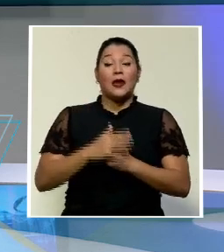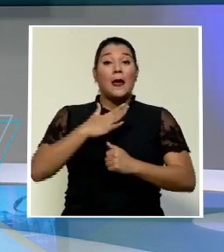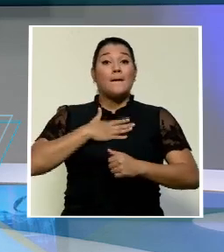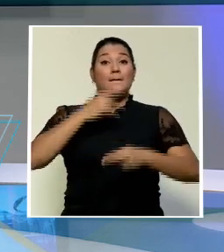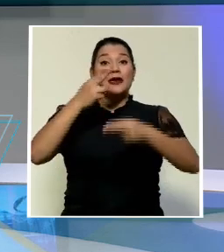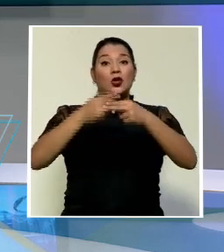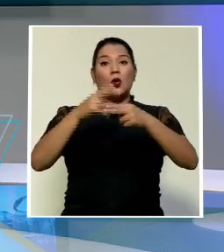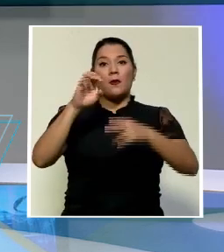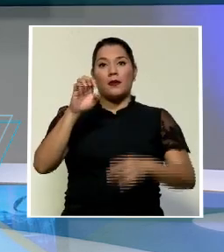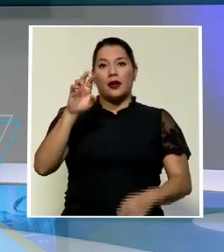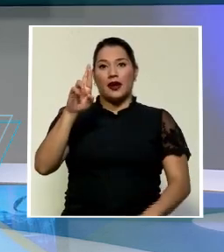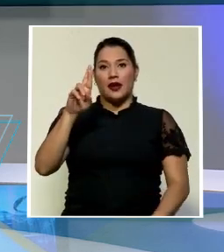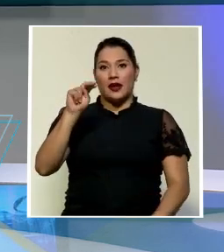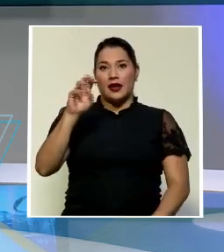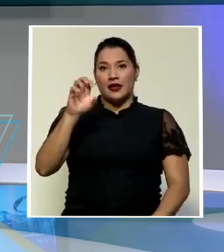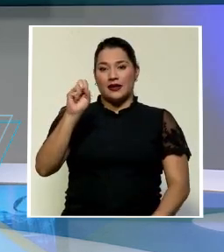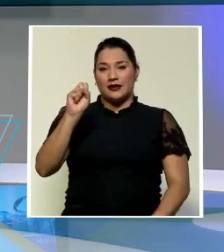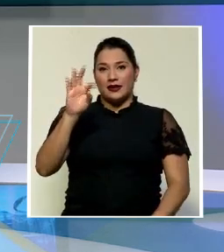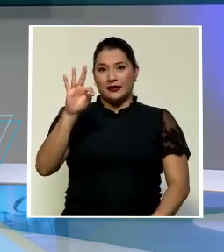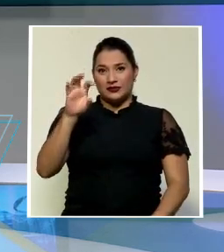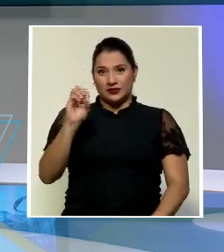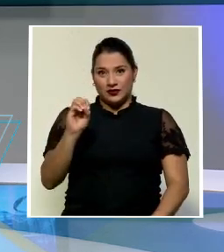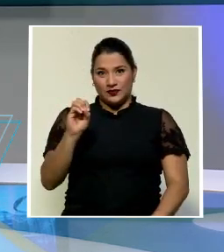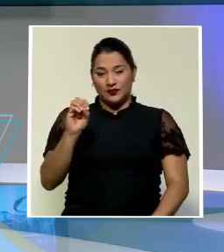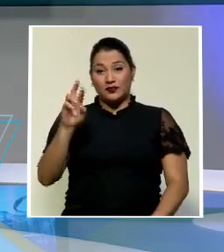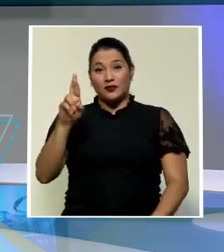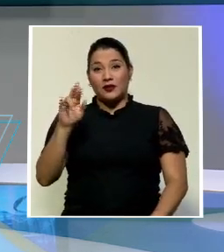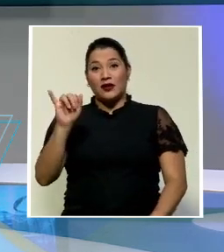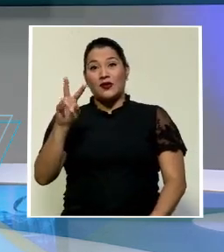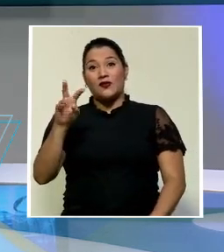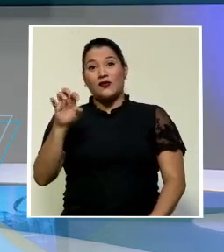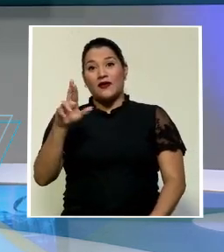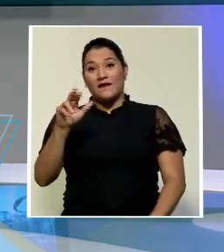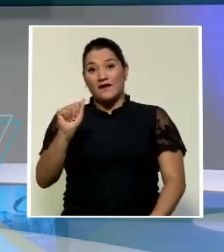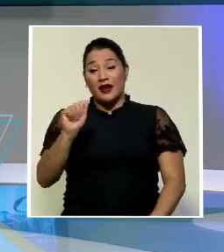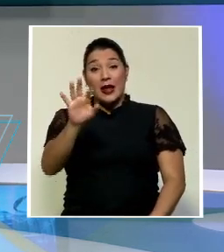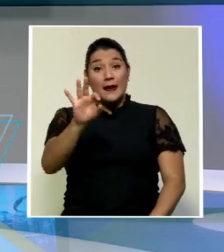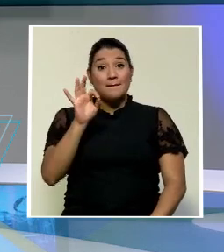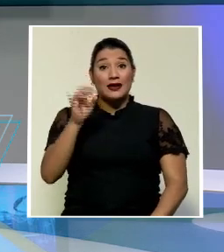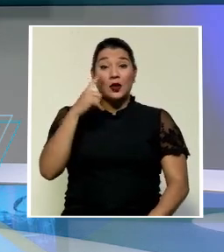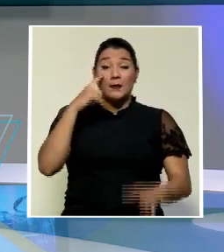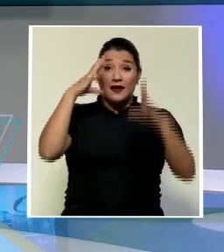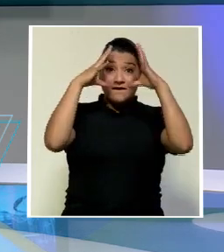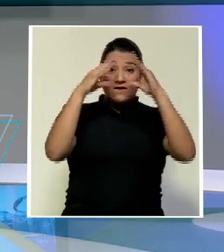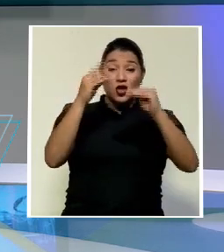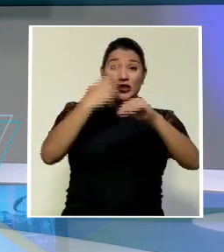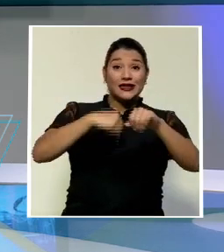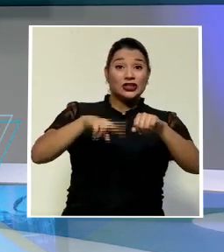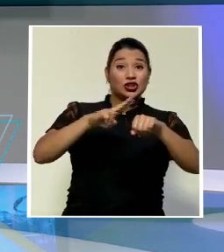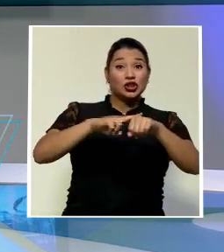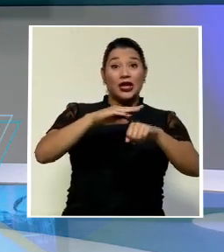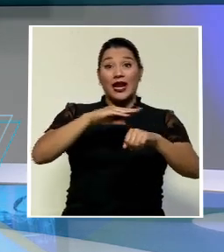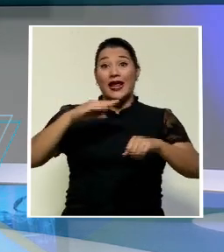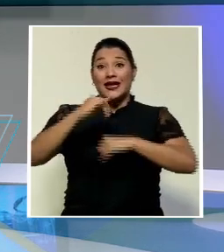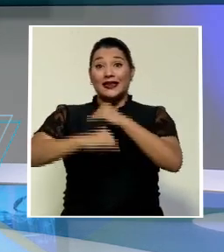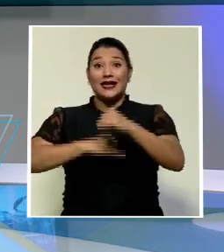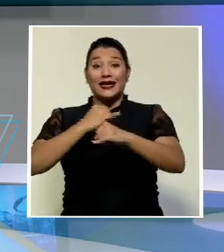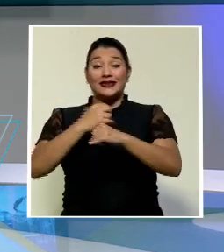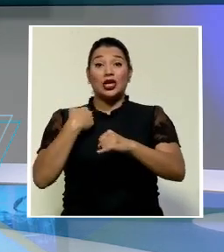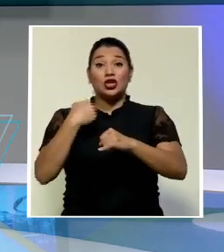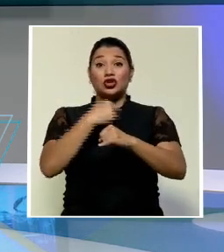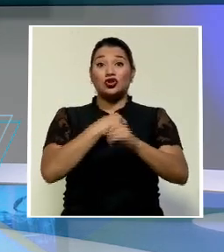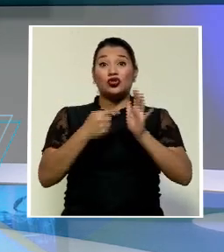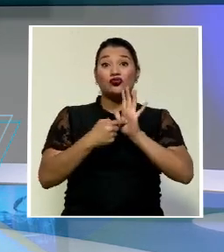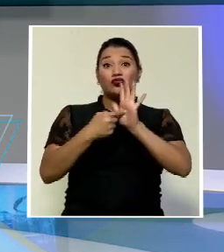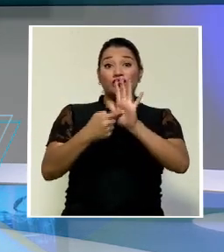Soy Ernesto Rivera. Los invitamos también a seguir la información nacional e internacional que publicamos en nuestras